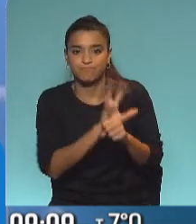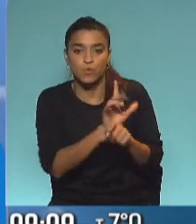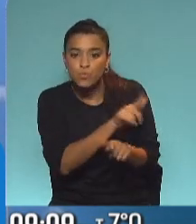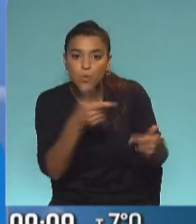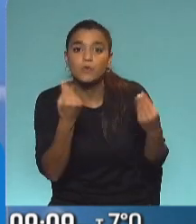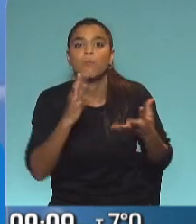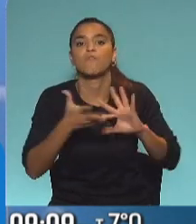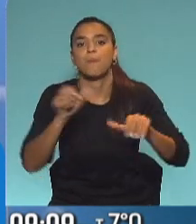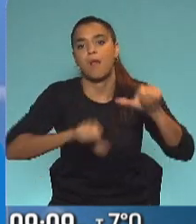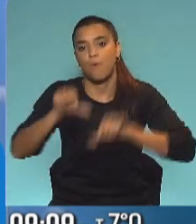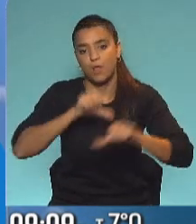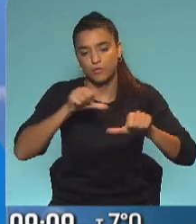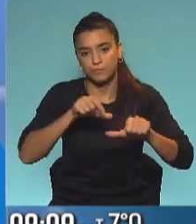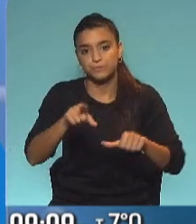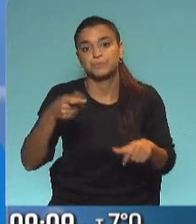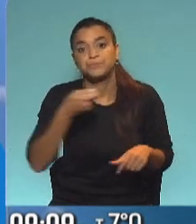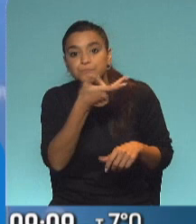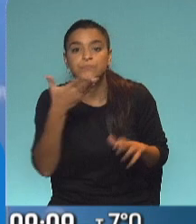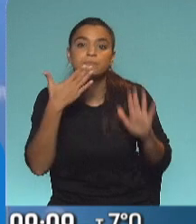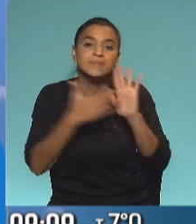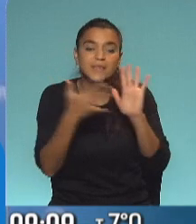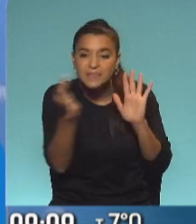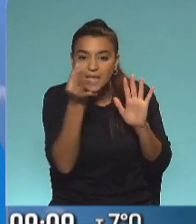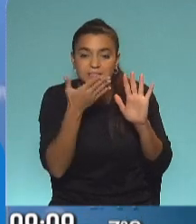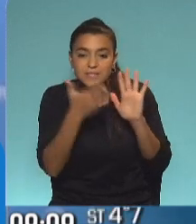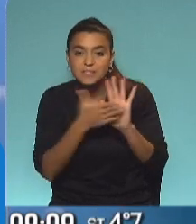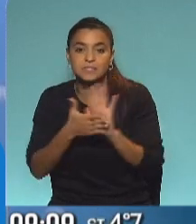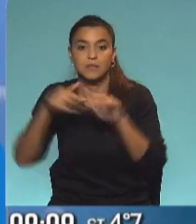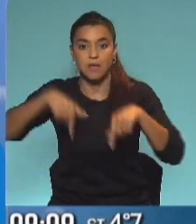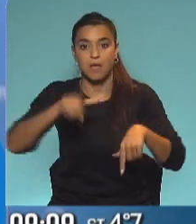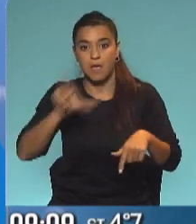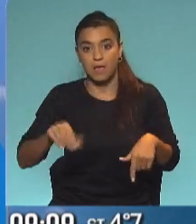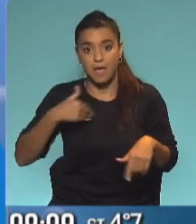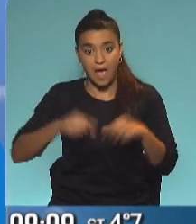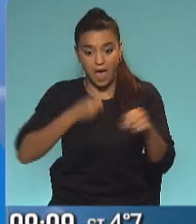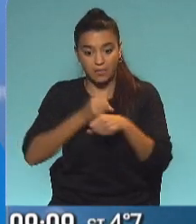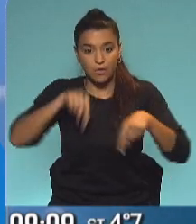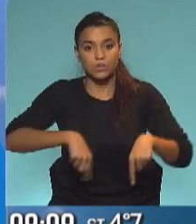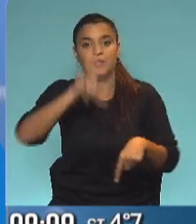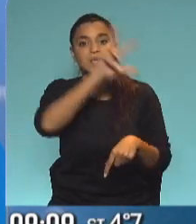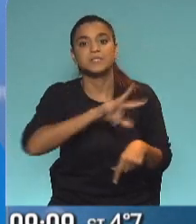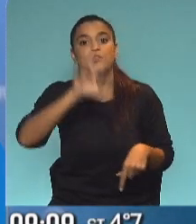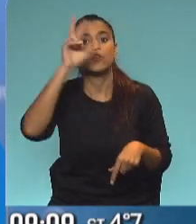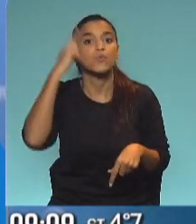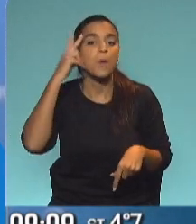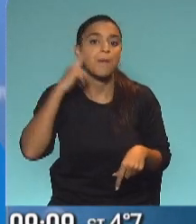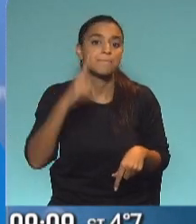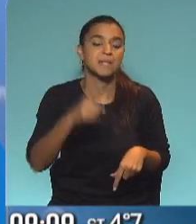del laboratorio. La cantidad de testeos que se ha realizado en nuestro país hasta la fecha es de